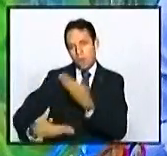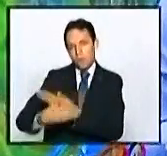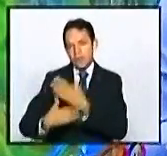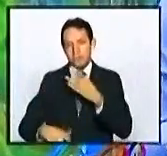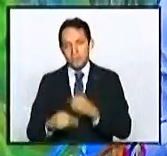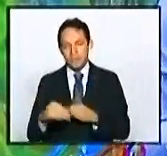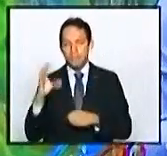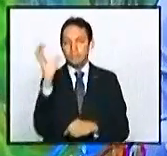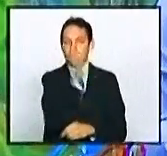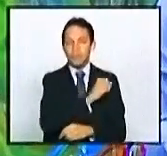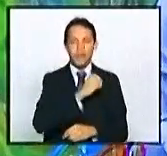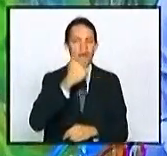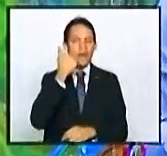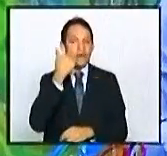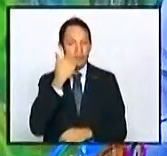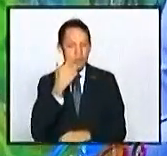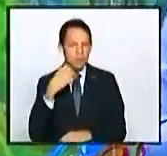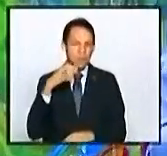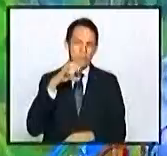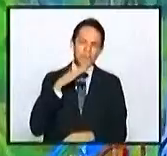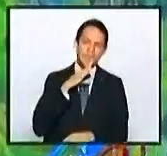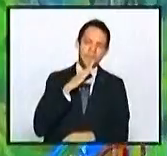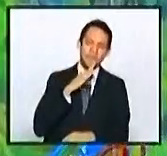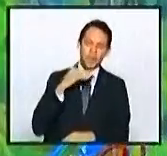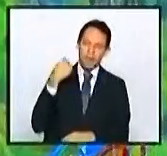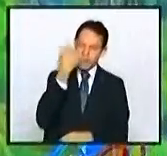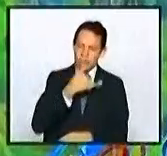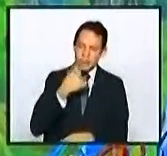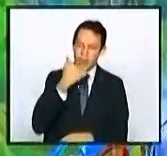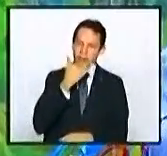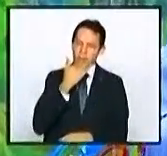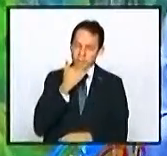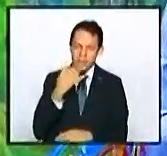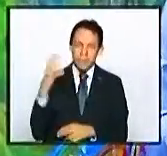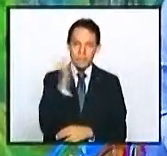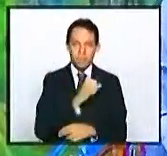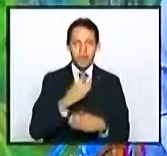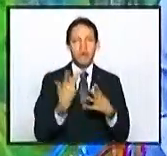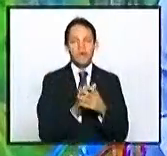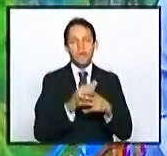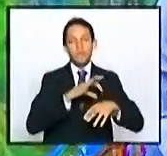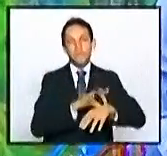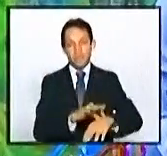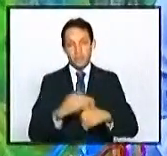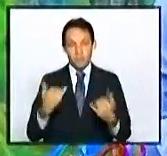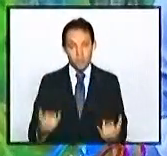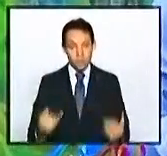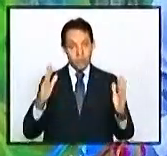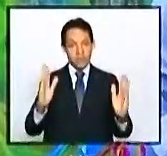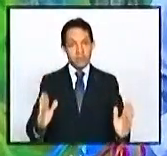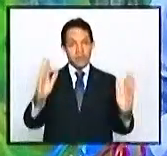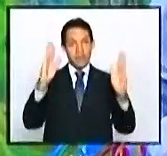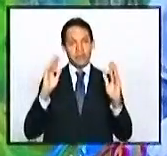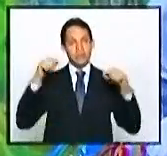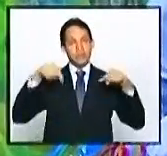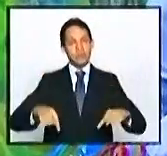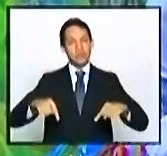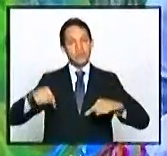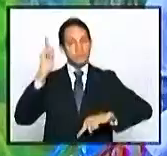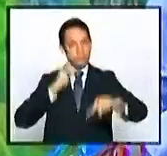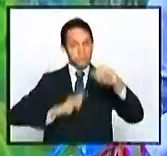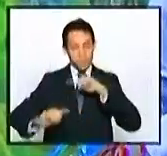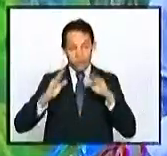de la enfermedad y sus causas. Y por eso hoy quiero que estén muy atentos, porque vamos a hablar del